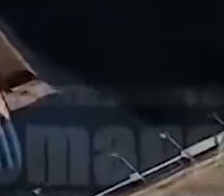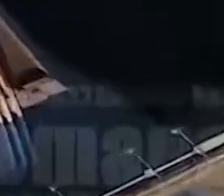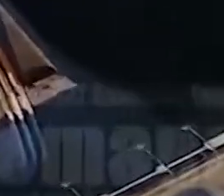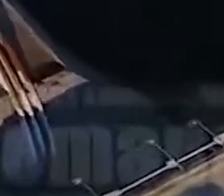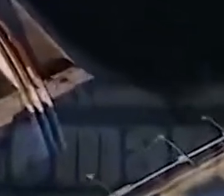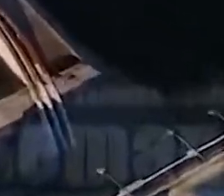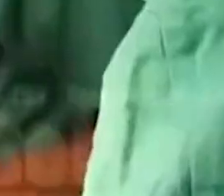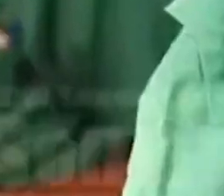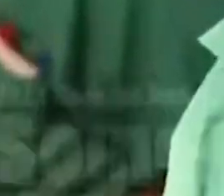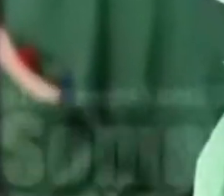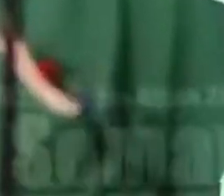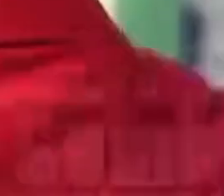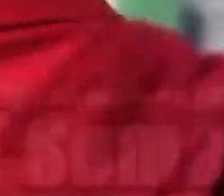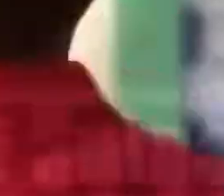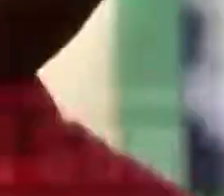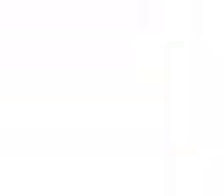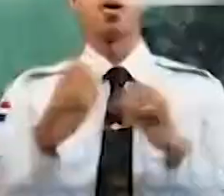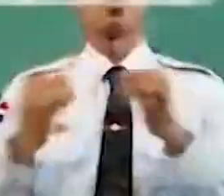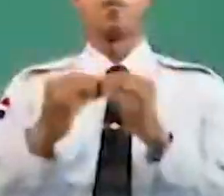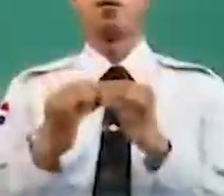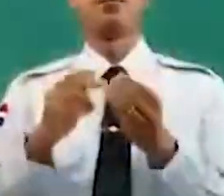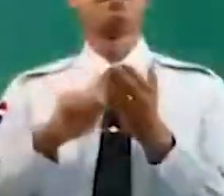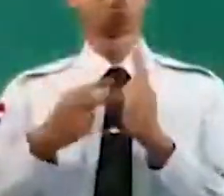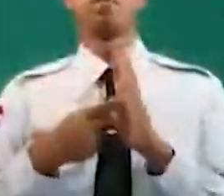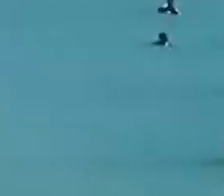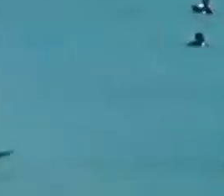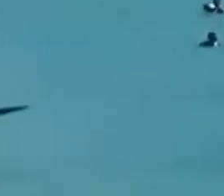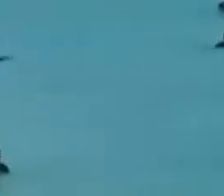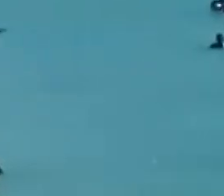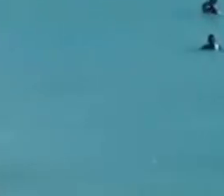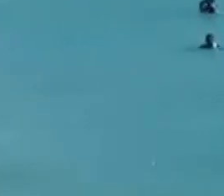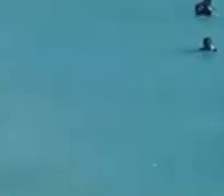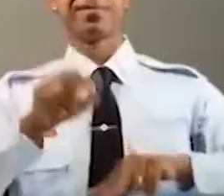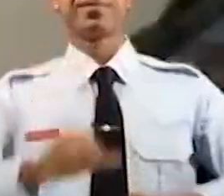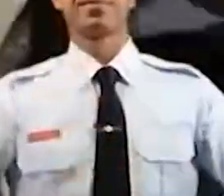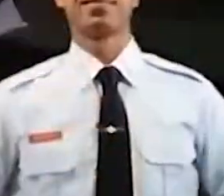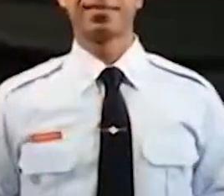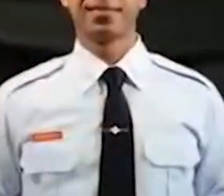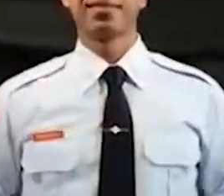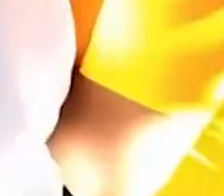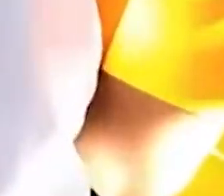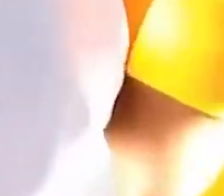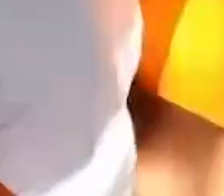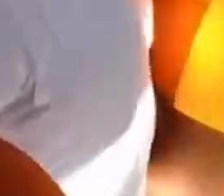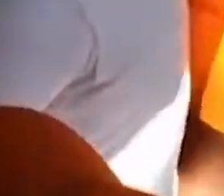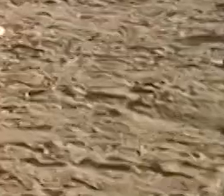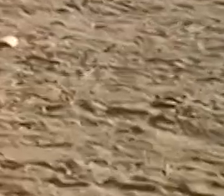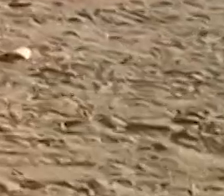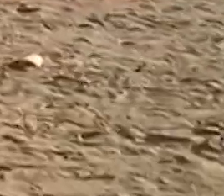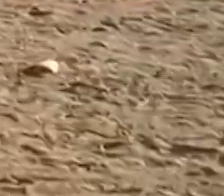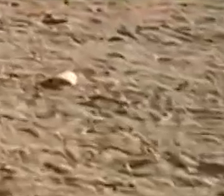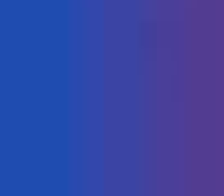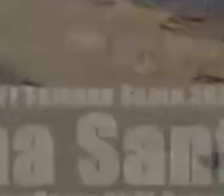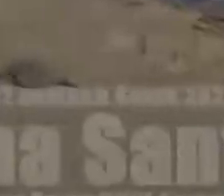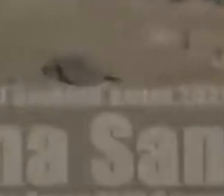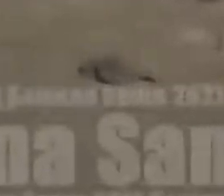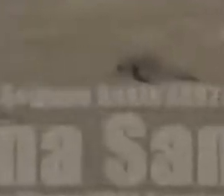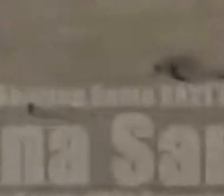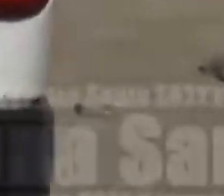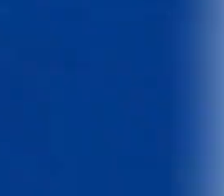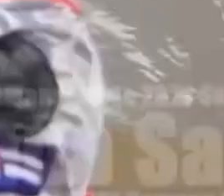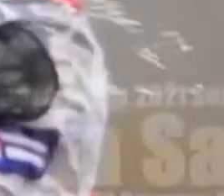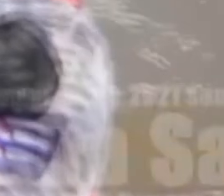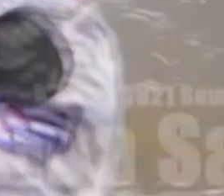y televisión dominicana hacer tv tendrá la más amplia cobertura informativa en semana santa a través de los canales de televisión